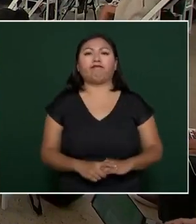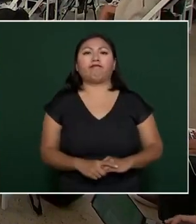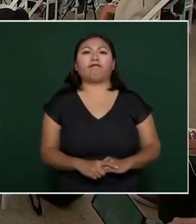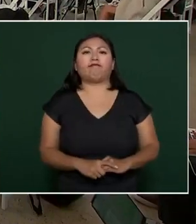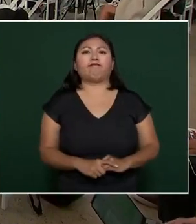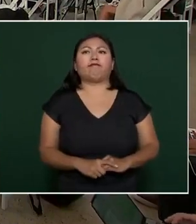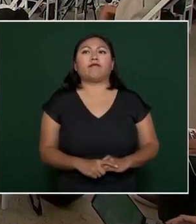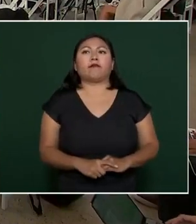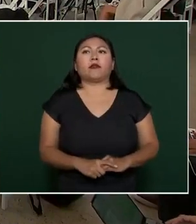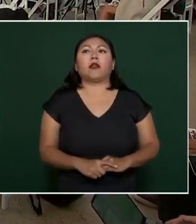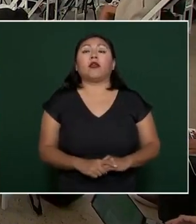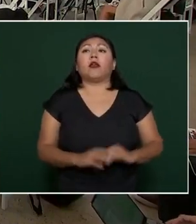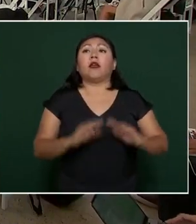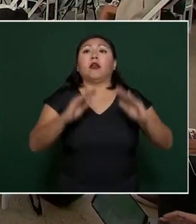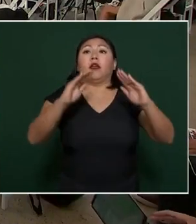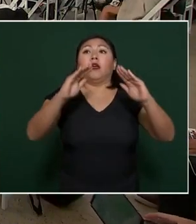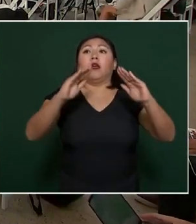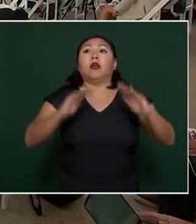Acapulco